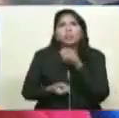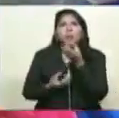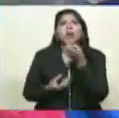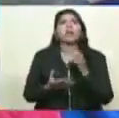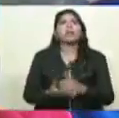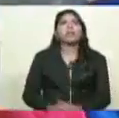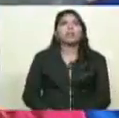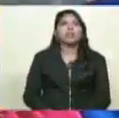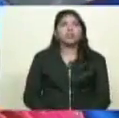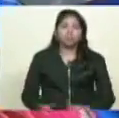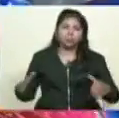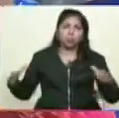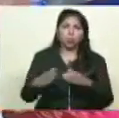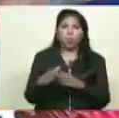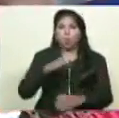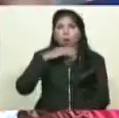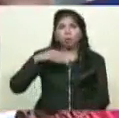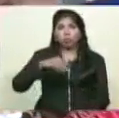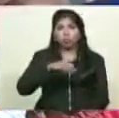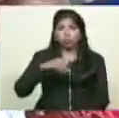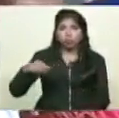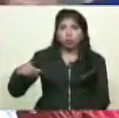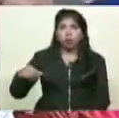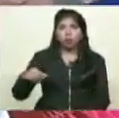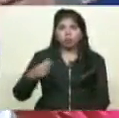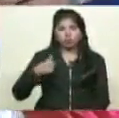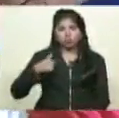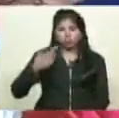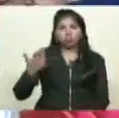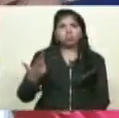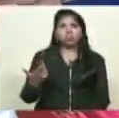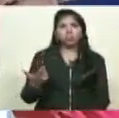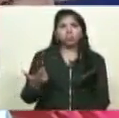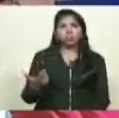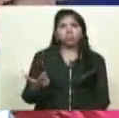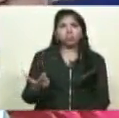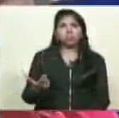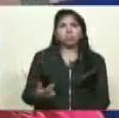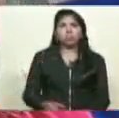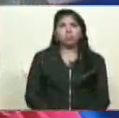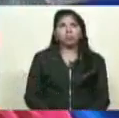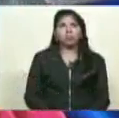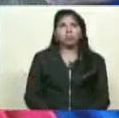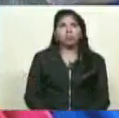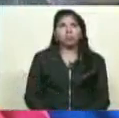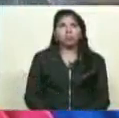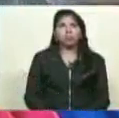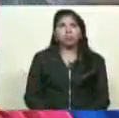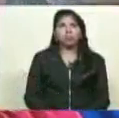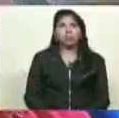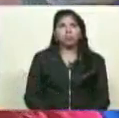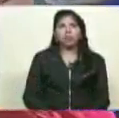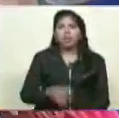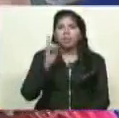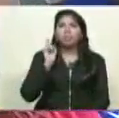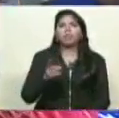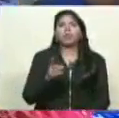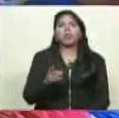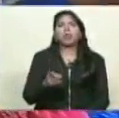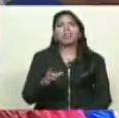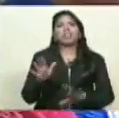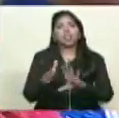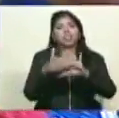nombre del sector azucarero, presidente, como lo soy, como algo nunca visto, como le dije, la unificación de los 16